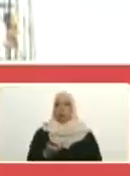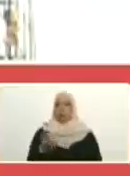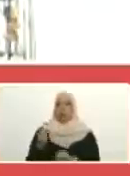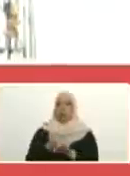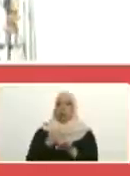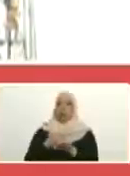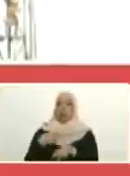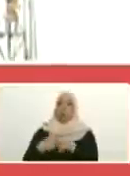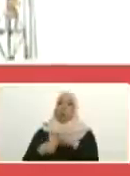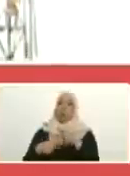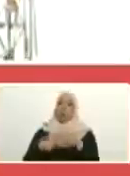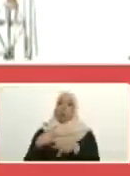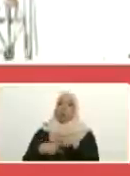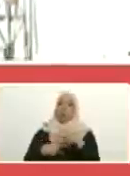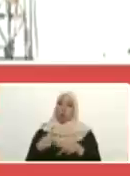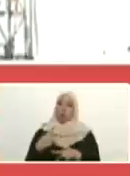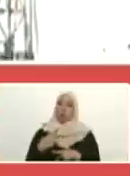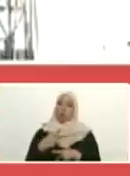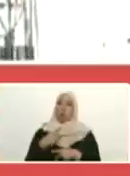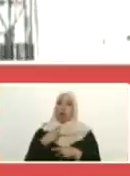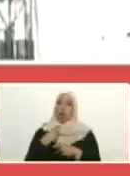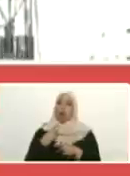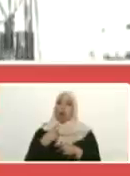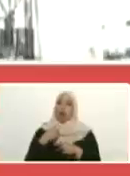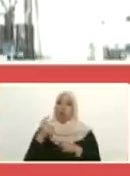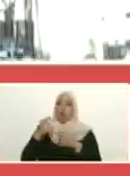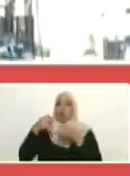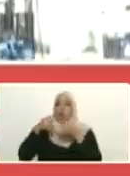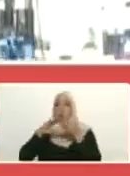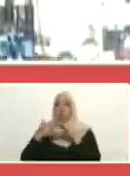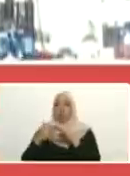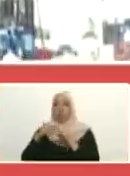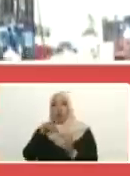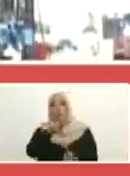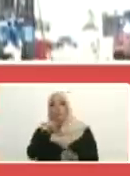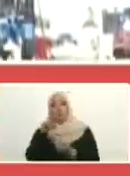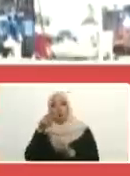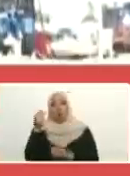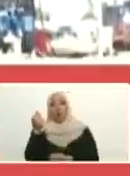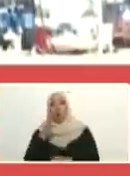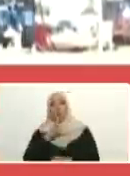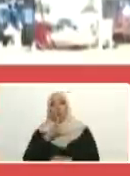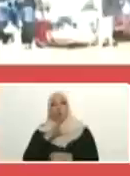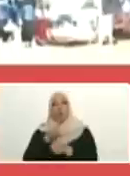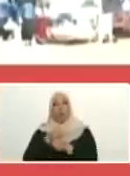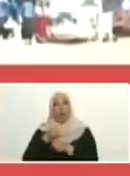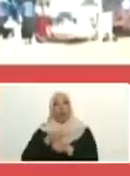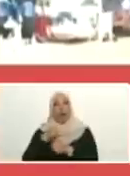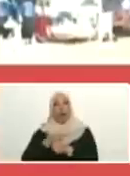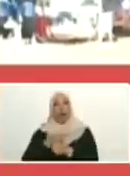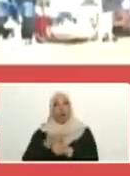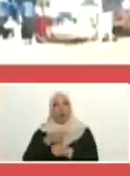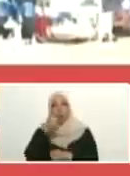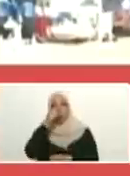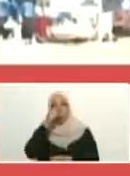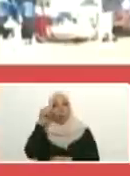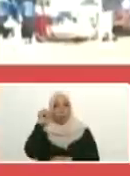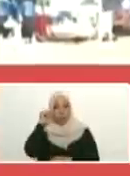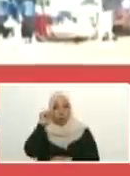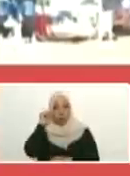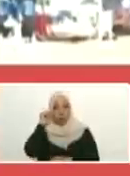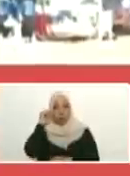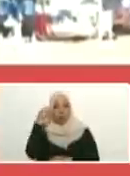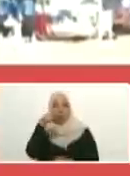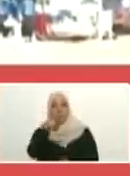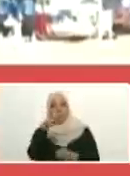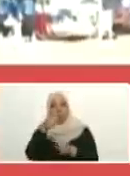macollas produjeran iba a ser para el fondo de compensación de los trabajadores, para compensar el